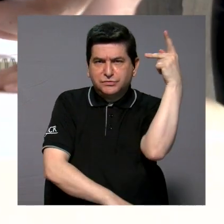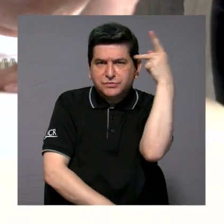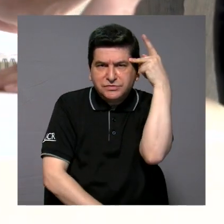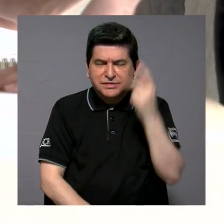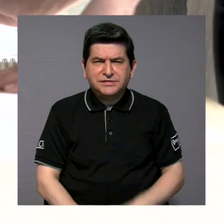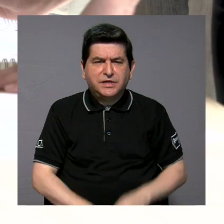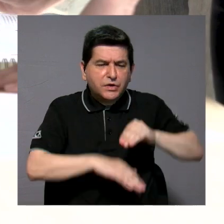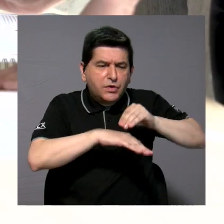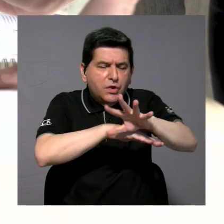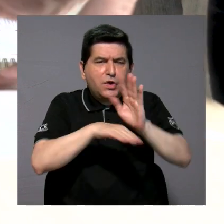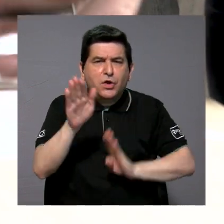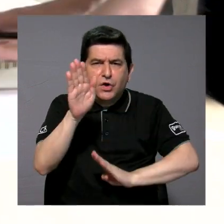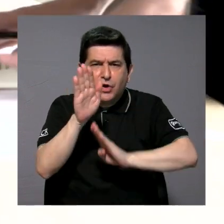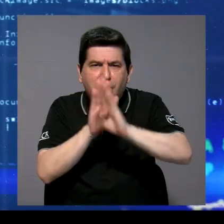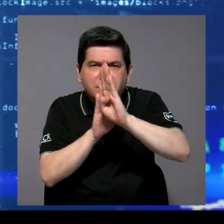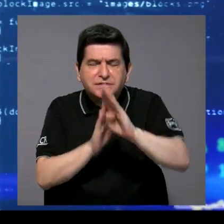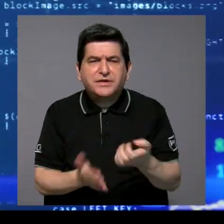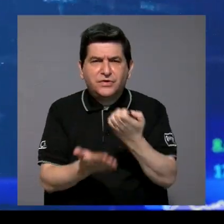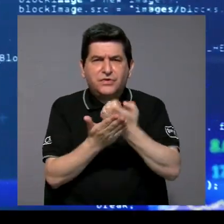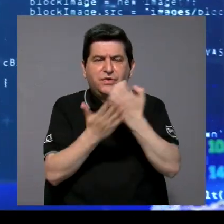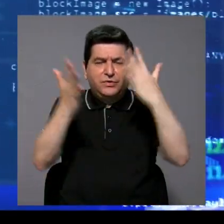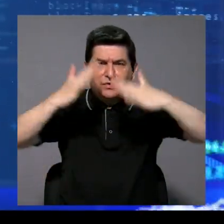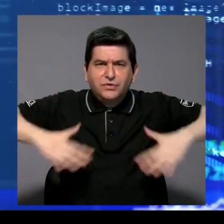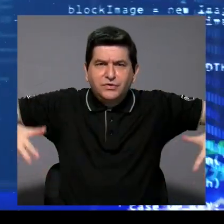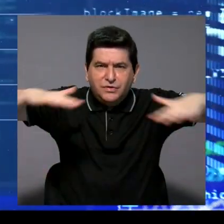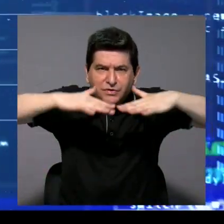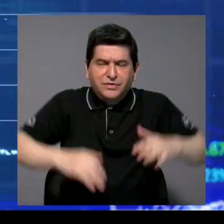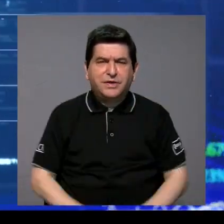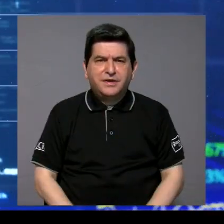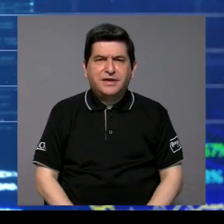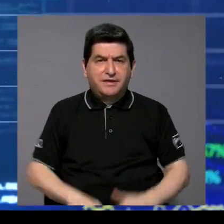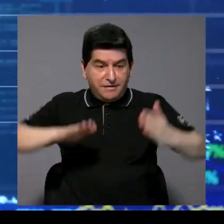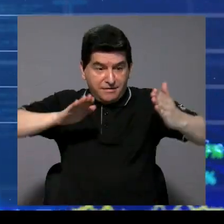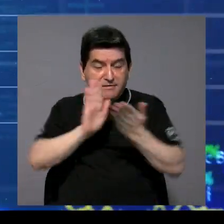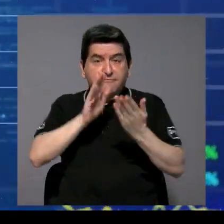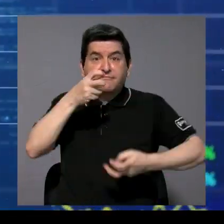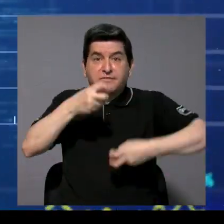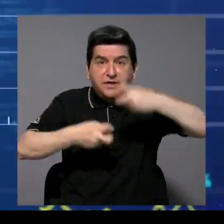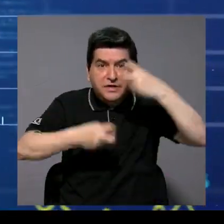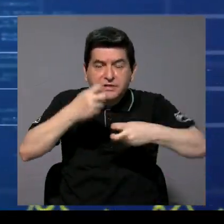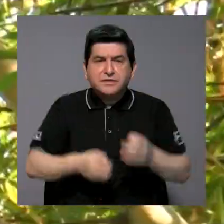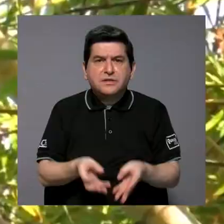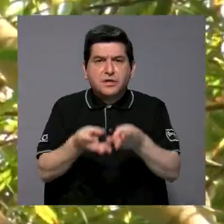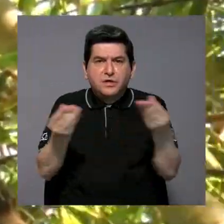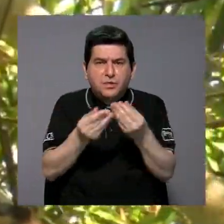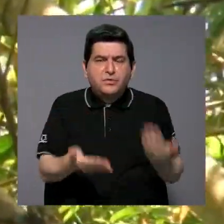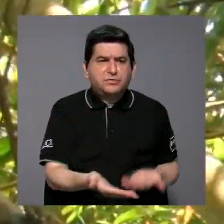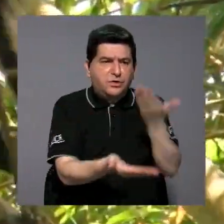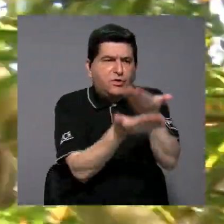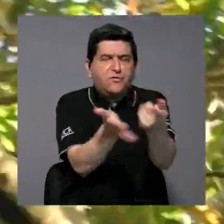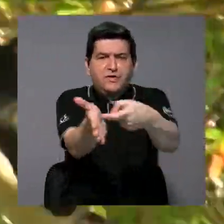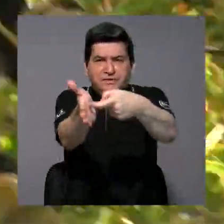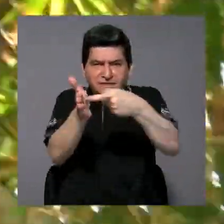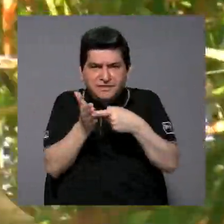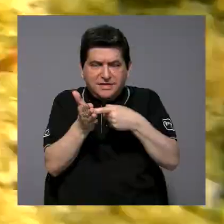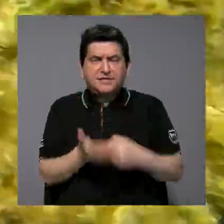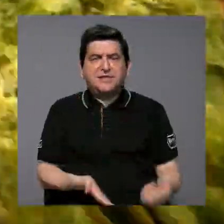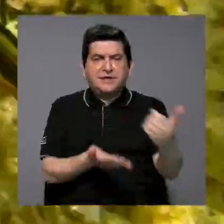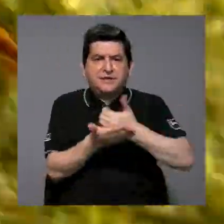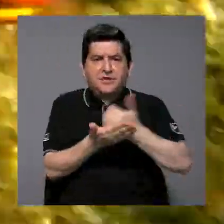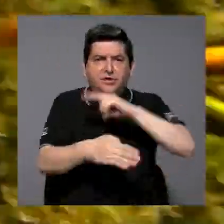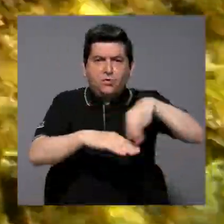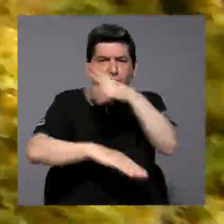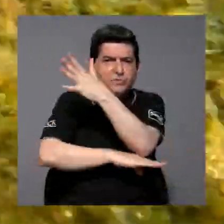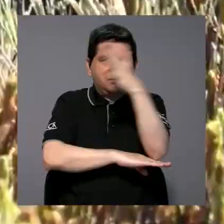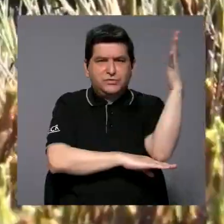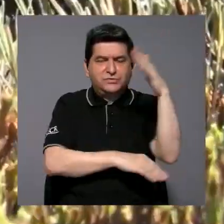al desarrollo de una economía ambiental que busque enfrentar los problemas que genera la oferta y demanda de los recursos naturales en el